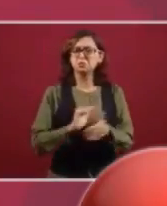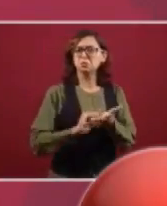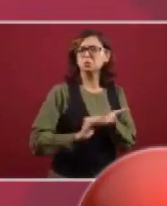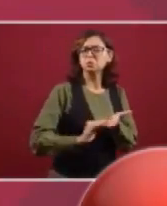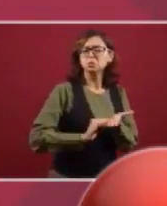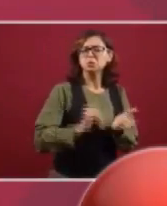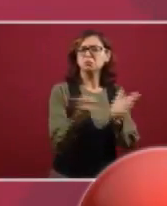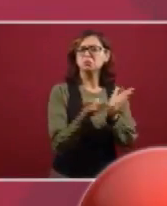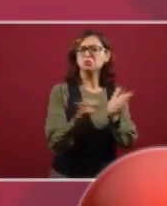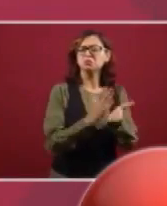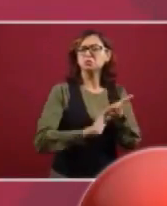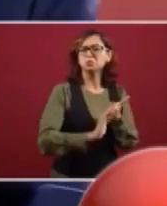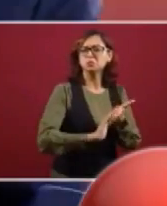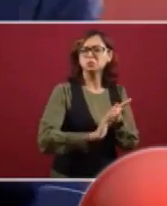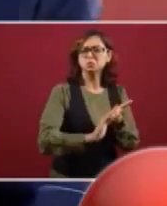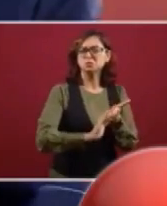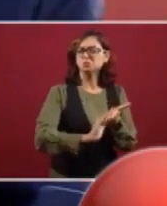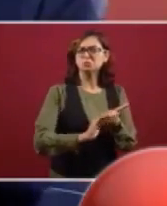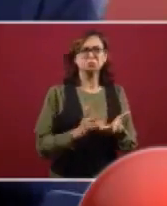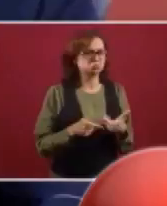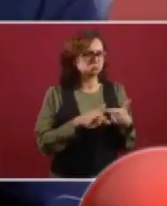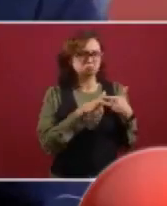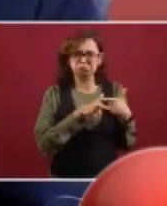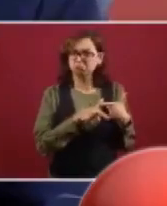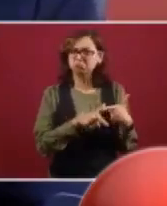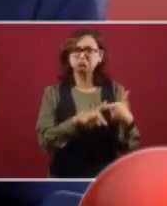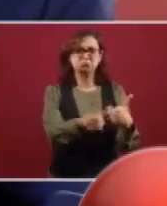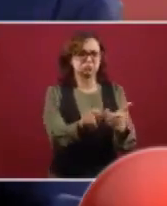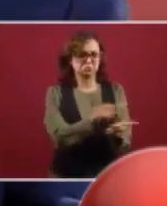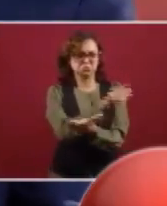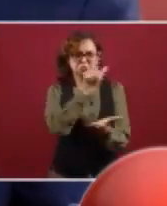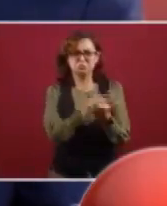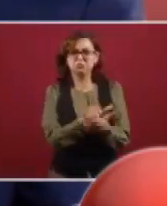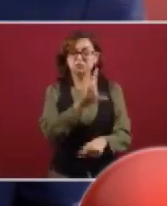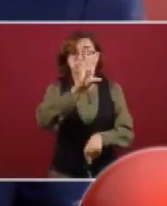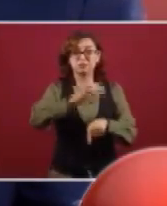condonaciones hasta que